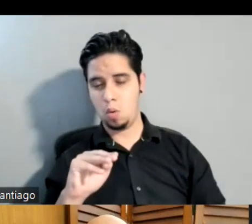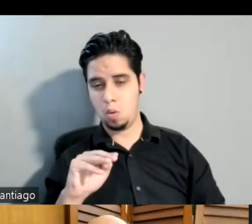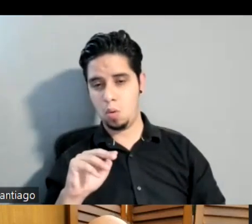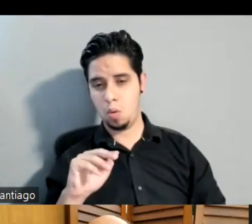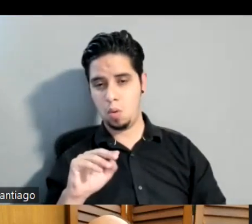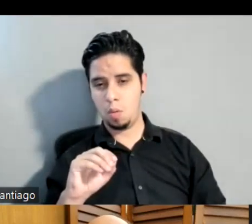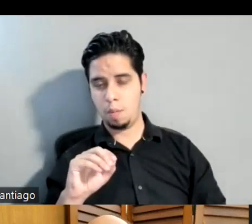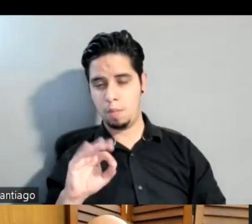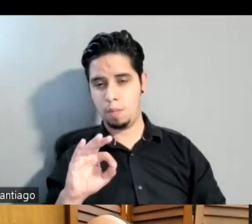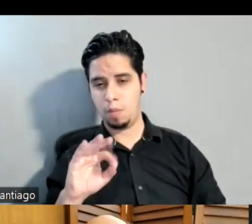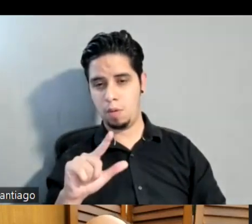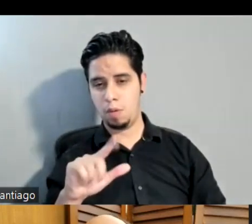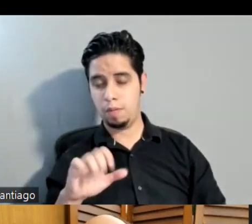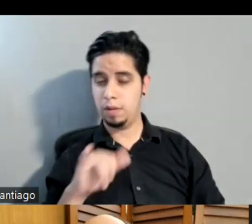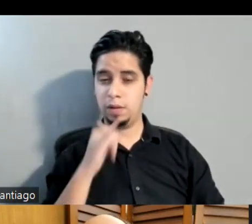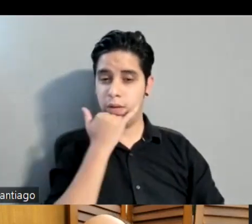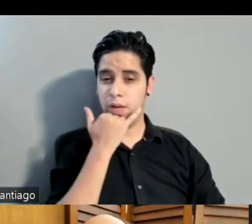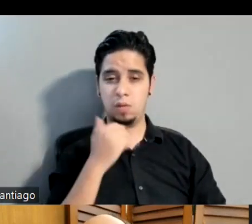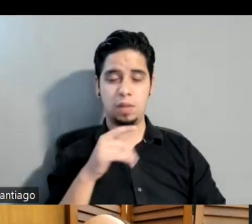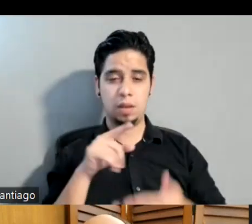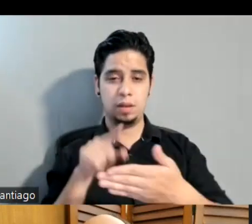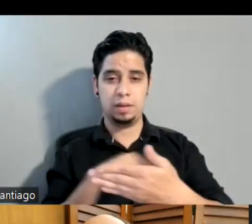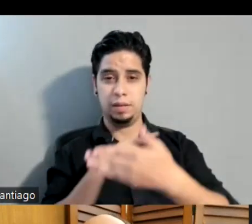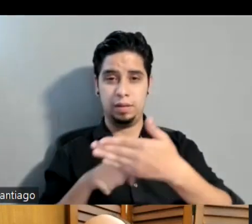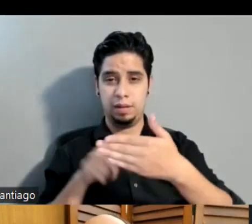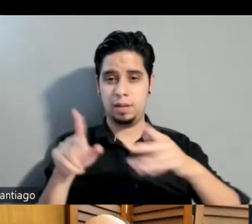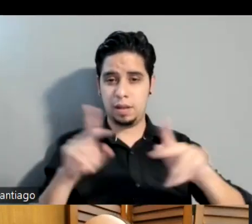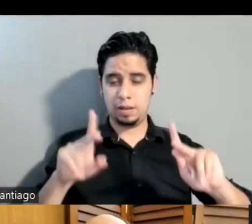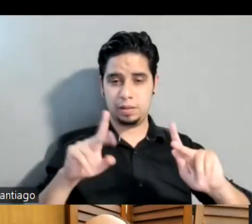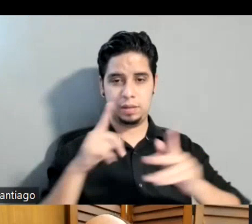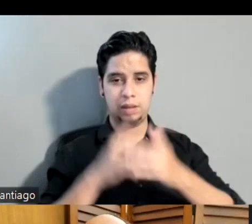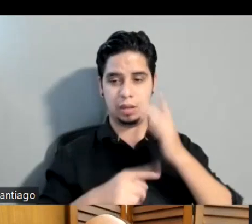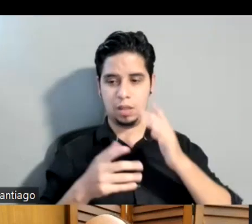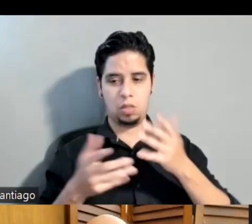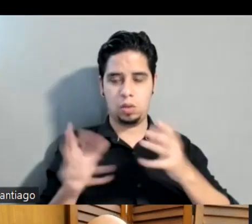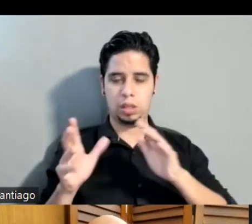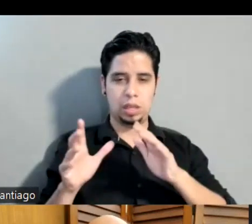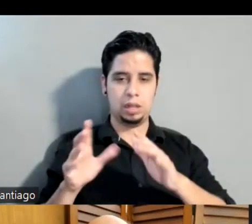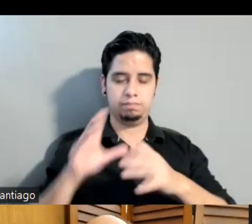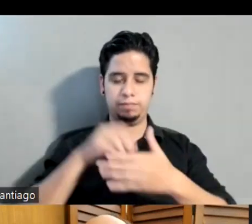una crítica a las personas que se resisten al cambio